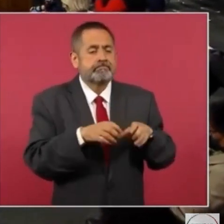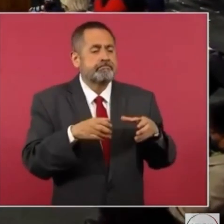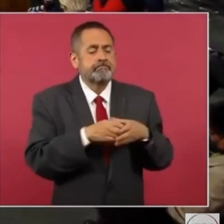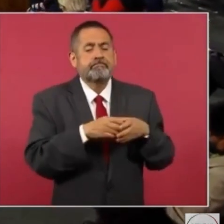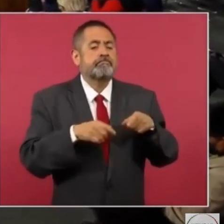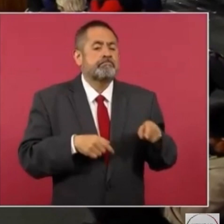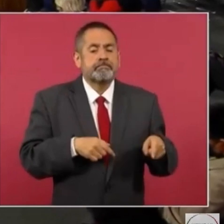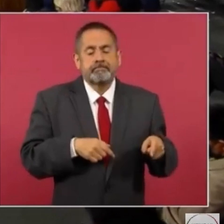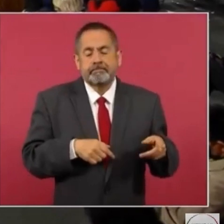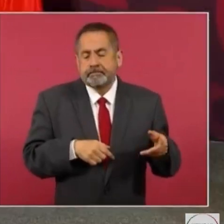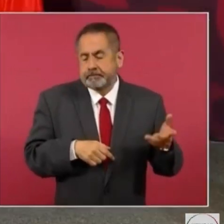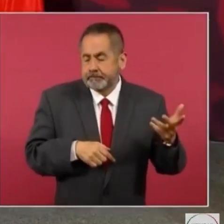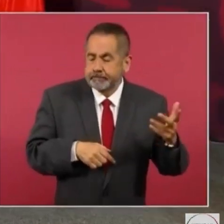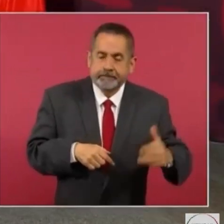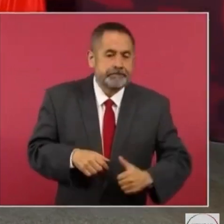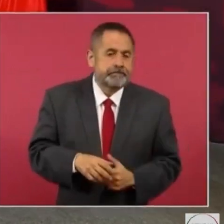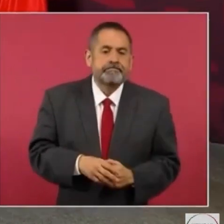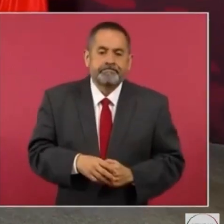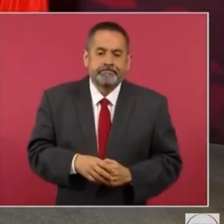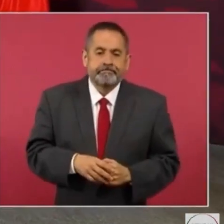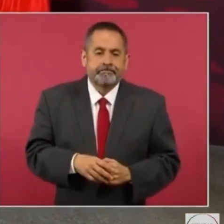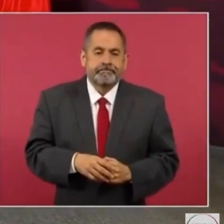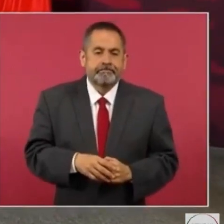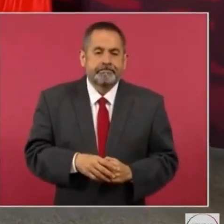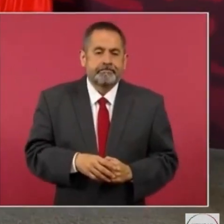y los